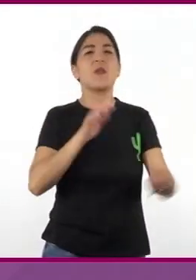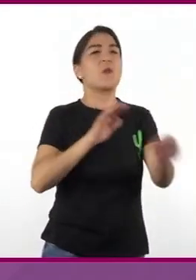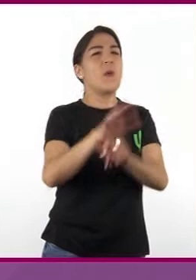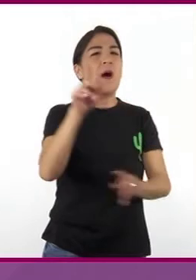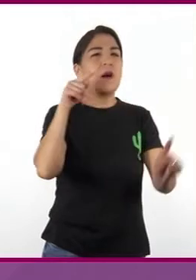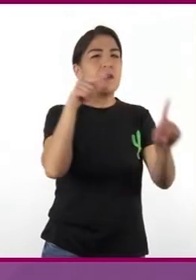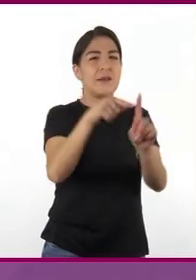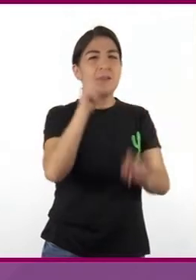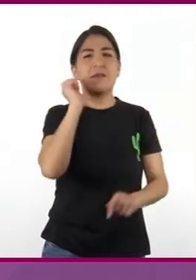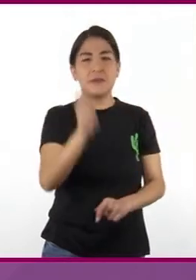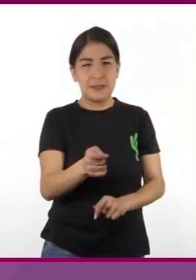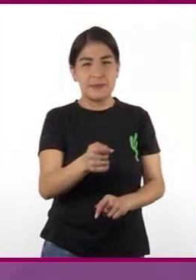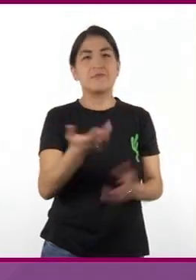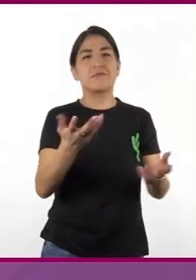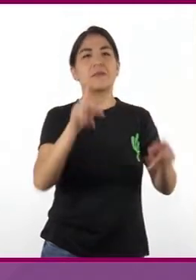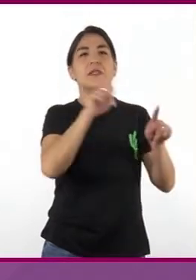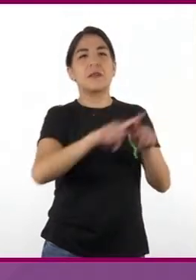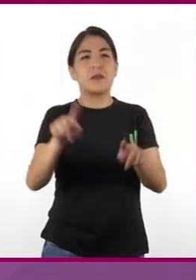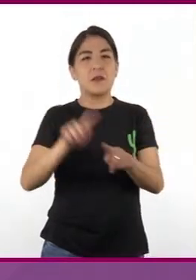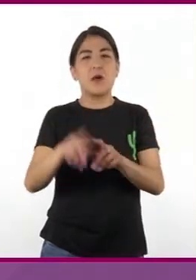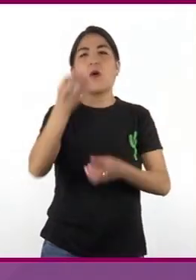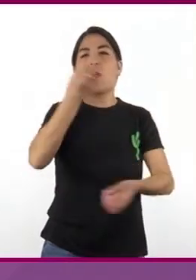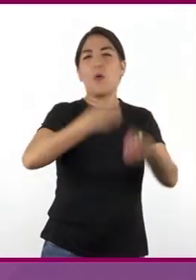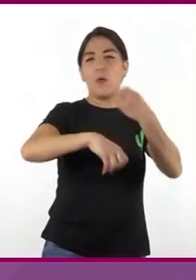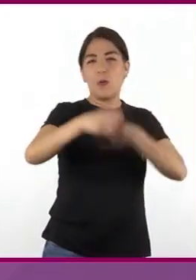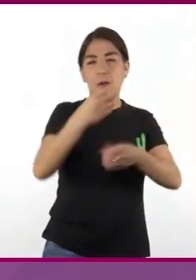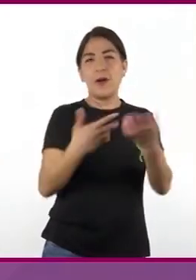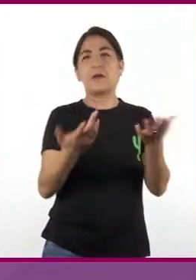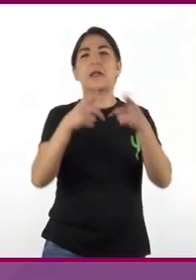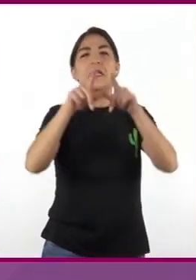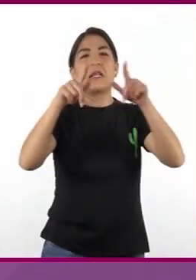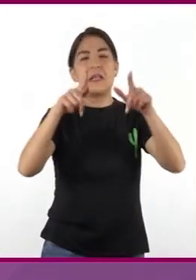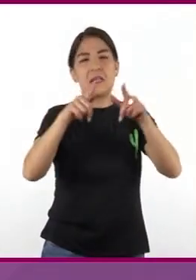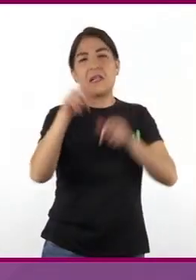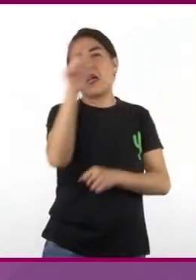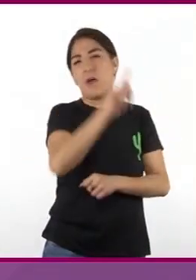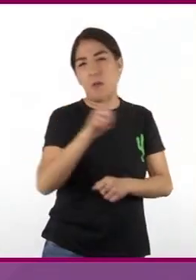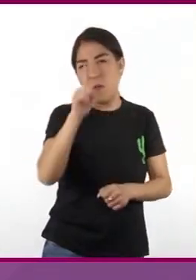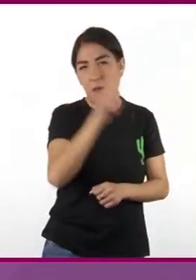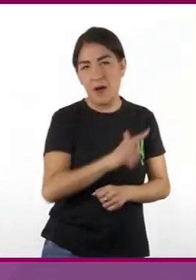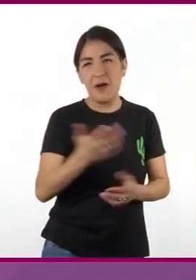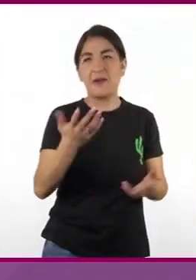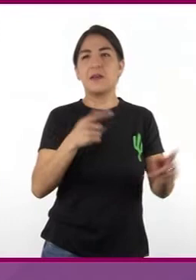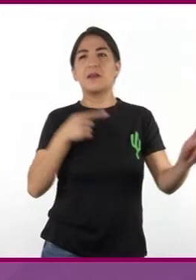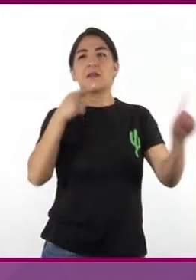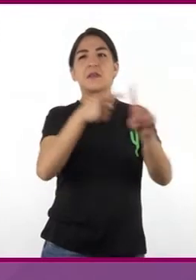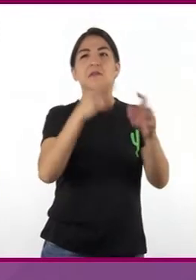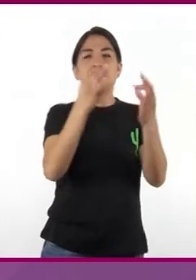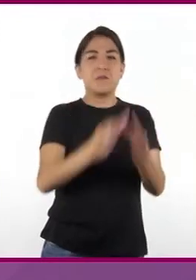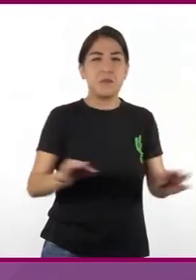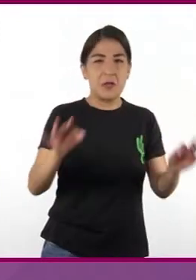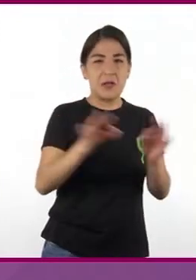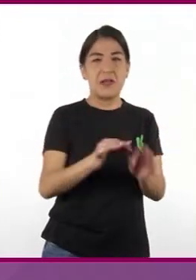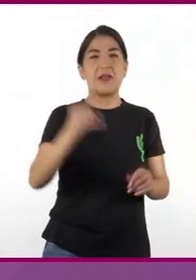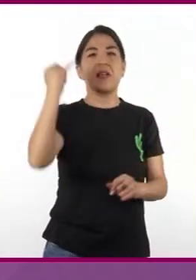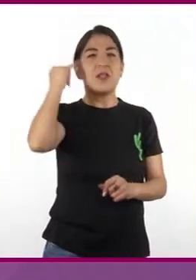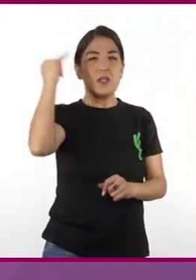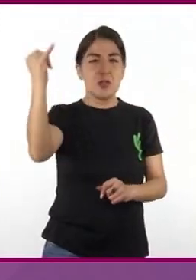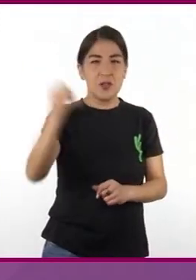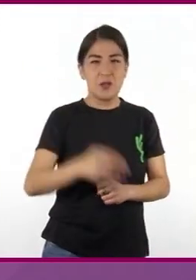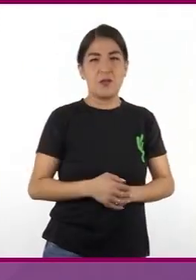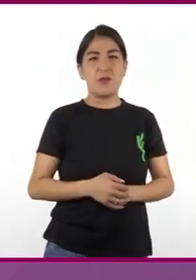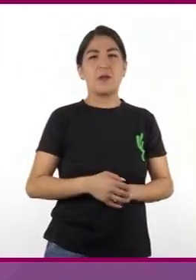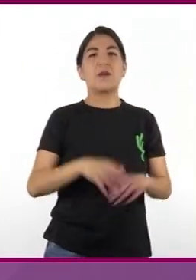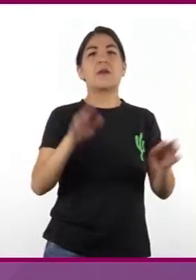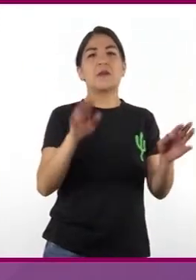específica distintos aspectos de la obra, como su lenguaje, sus influencias, su ideología, el entorno